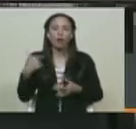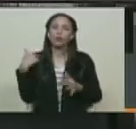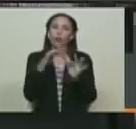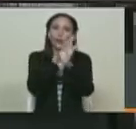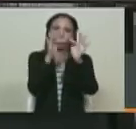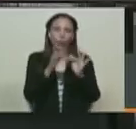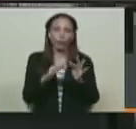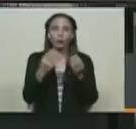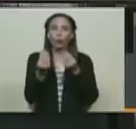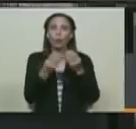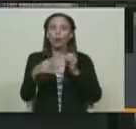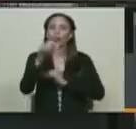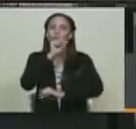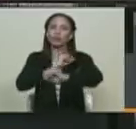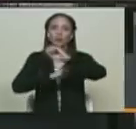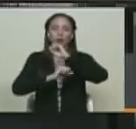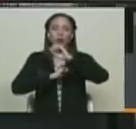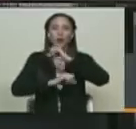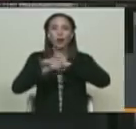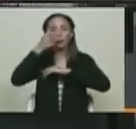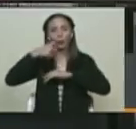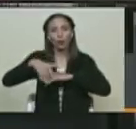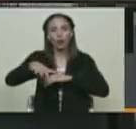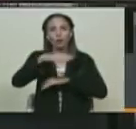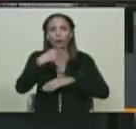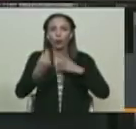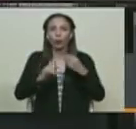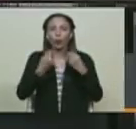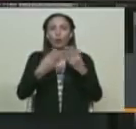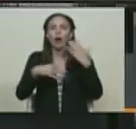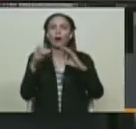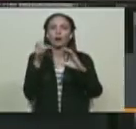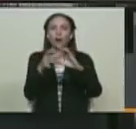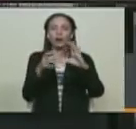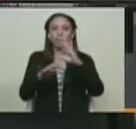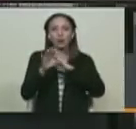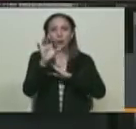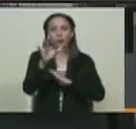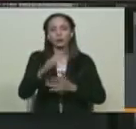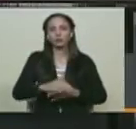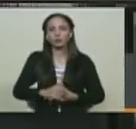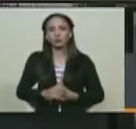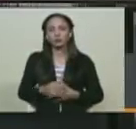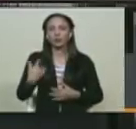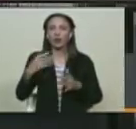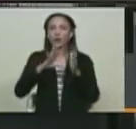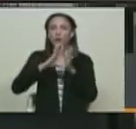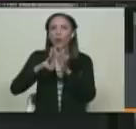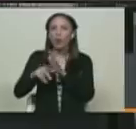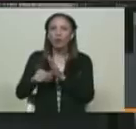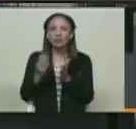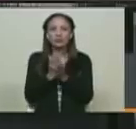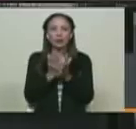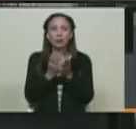de proteger al pueblo. El escudo de protección del pueblo es el carné de la patria frente a los ladrones